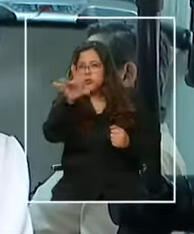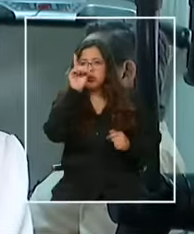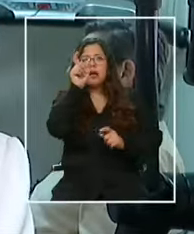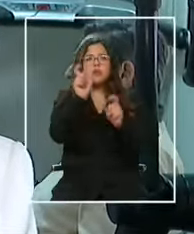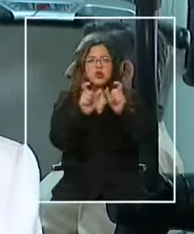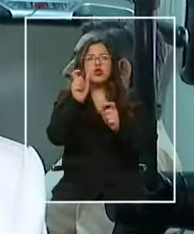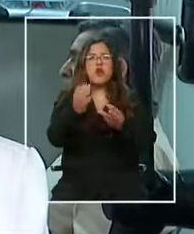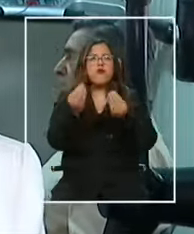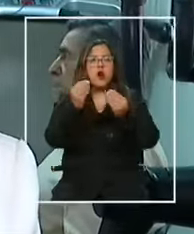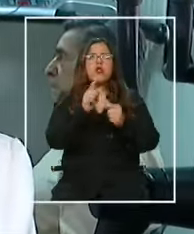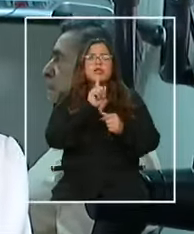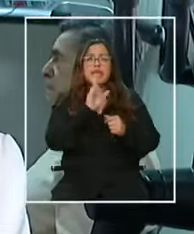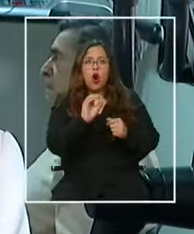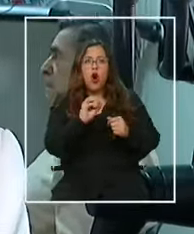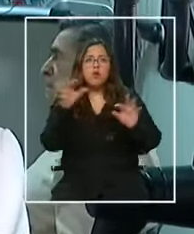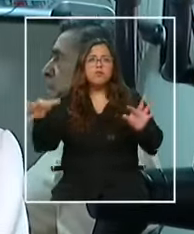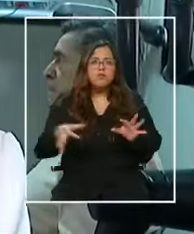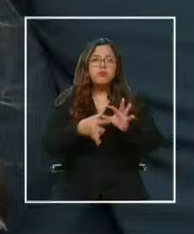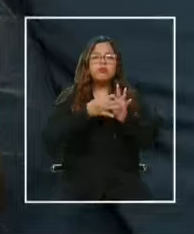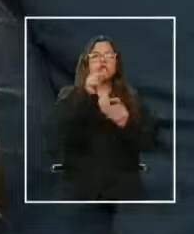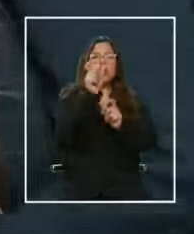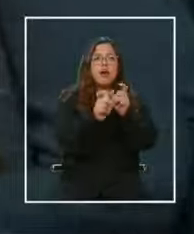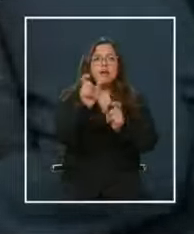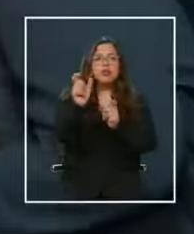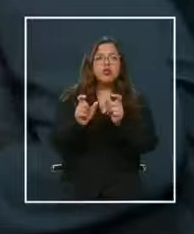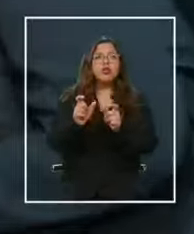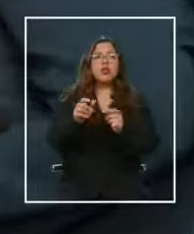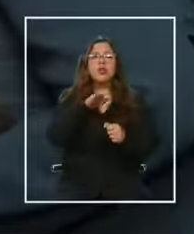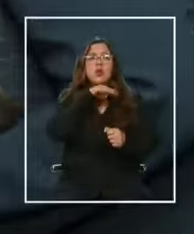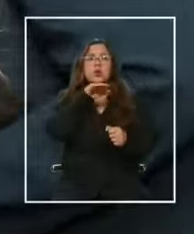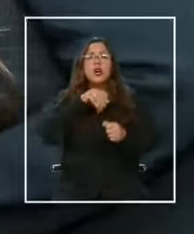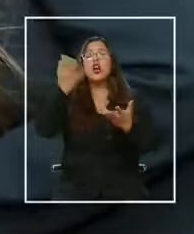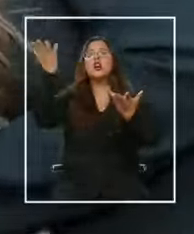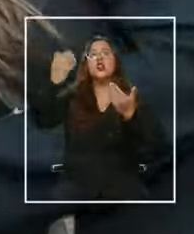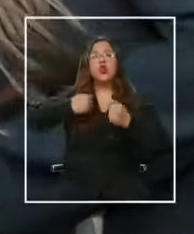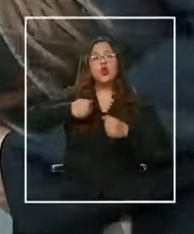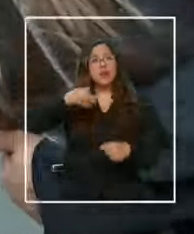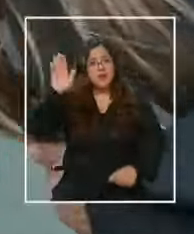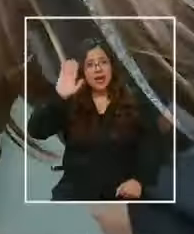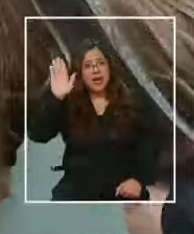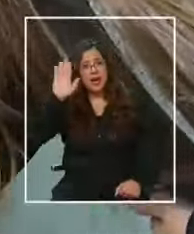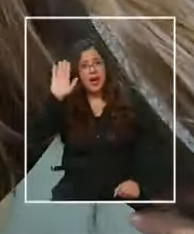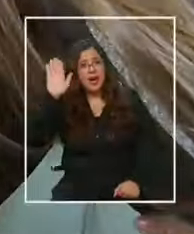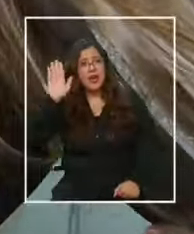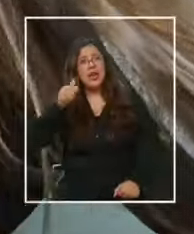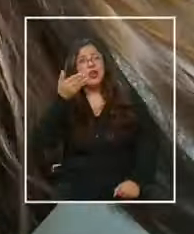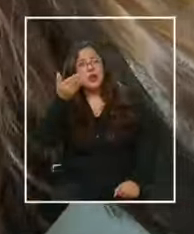ocupacionales que generen buenos vínculos con el paciente. Mire, me voy a despedir de usted.